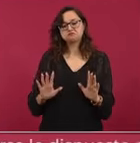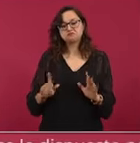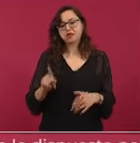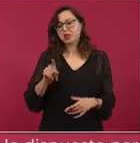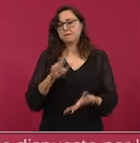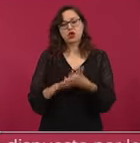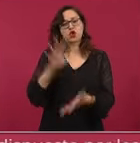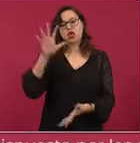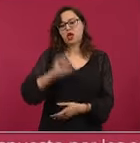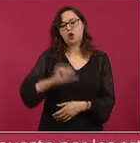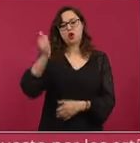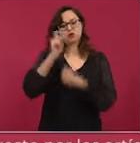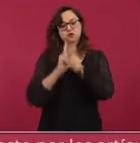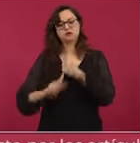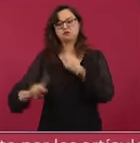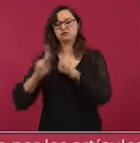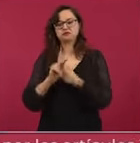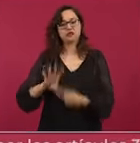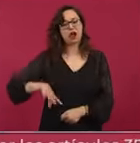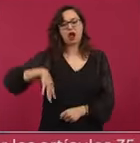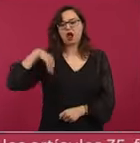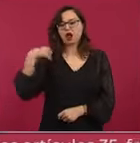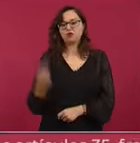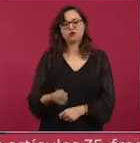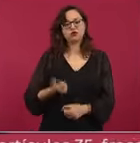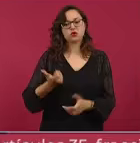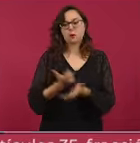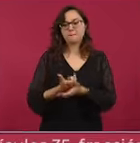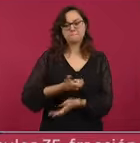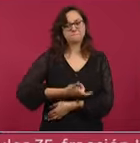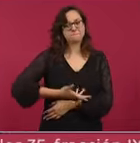extranjeras fueron las que quisieron,